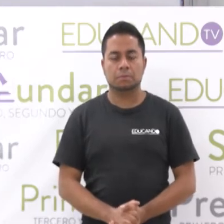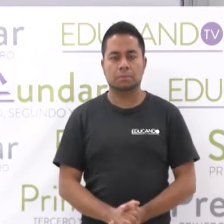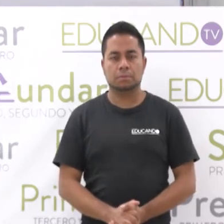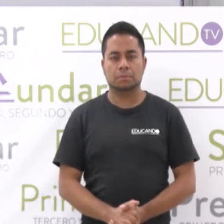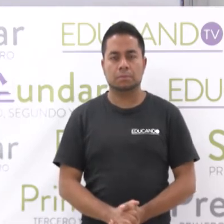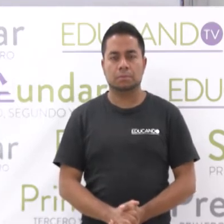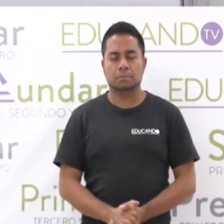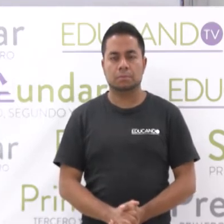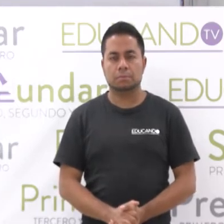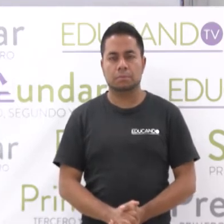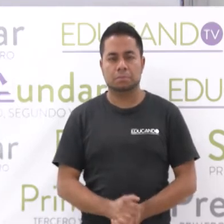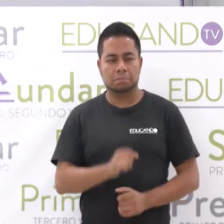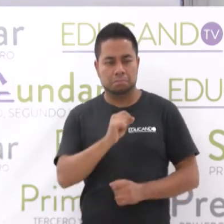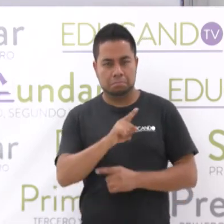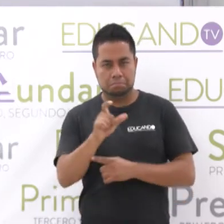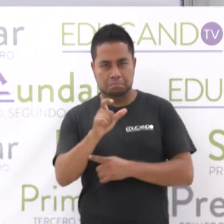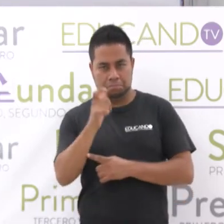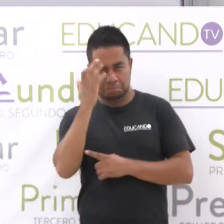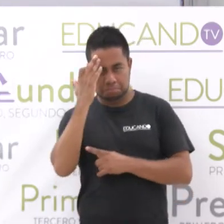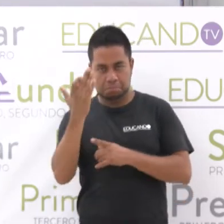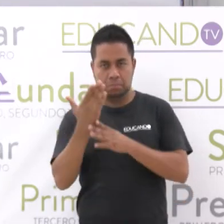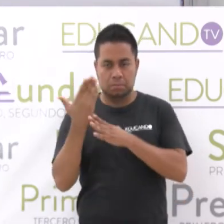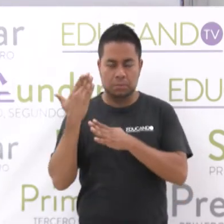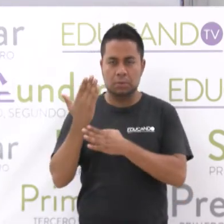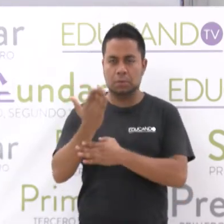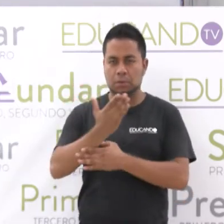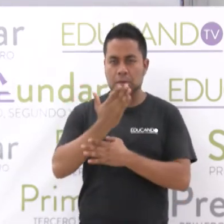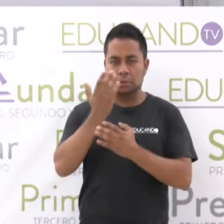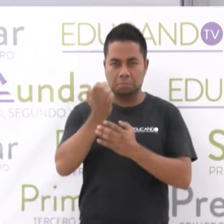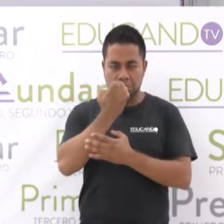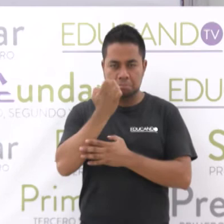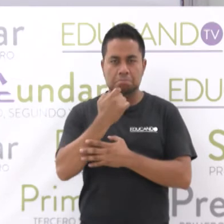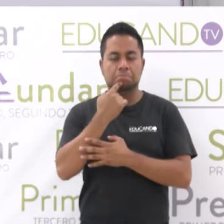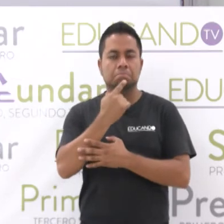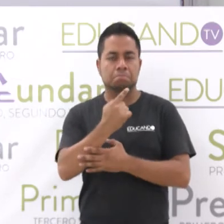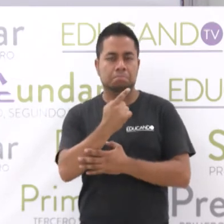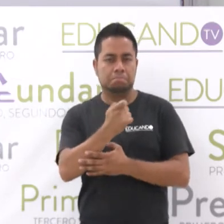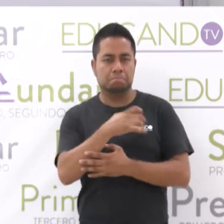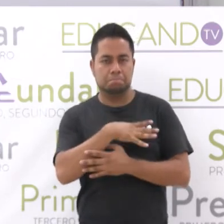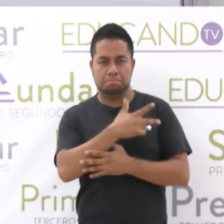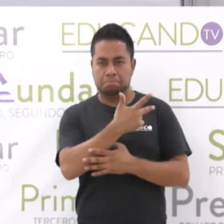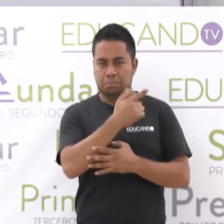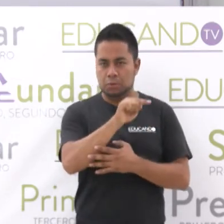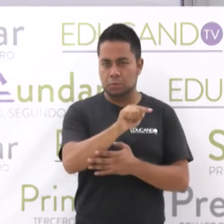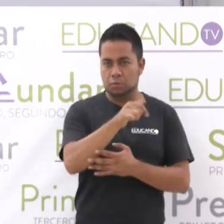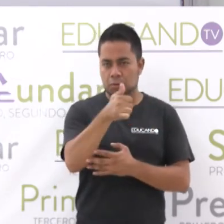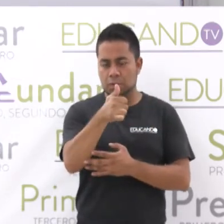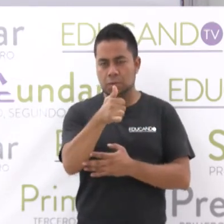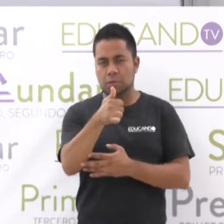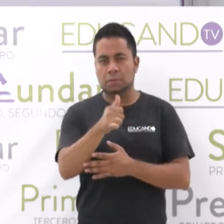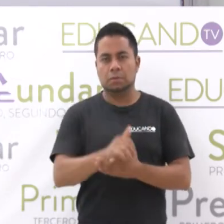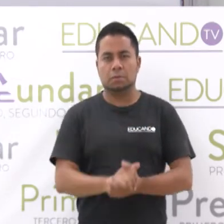En esa época la escolaridad, según esto, era de 8.6.